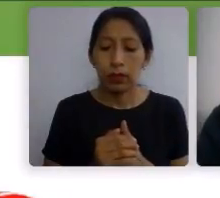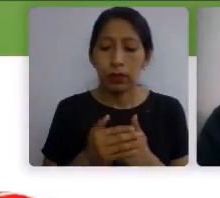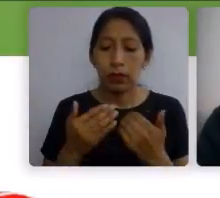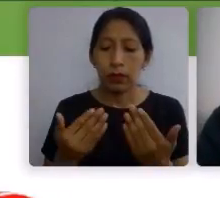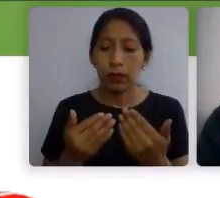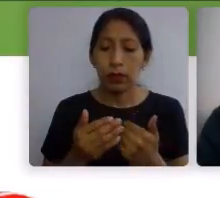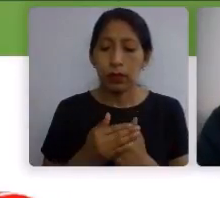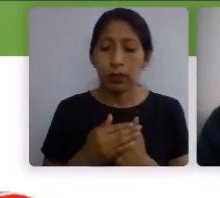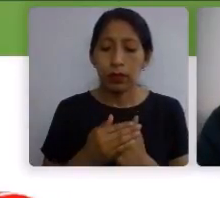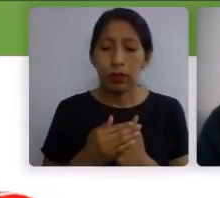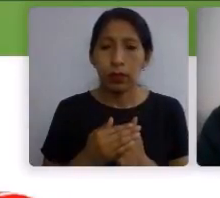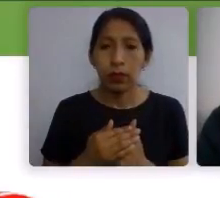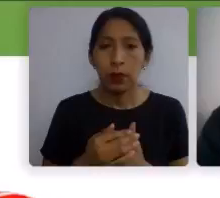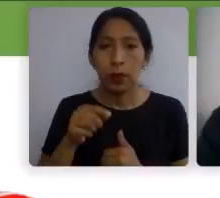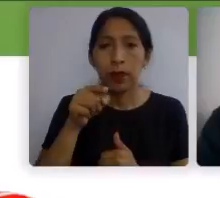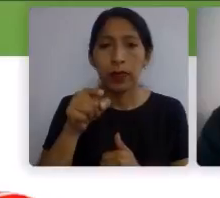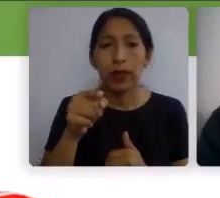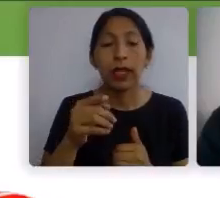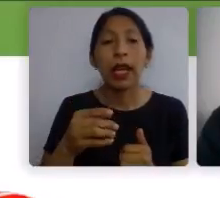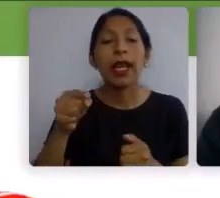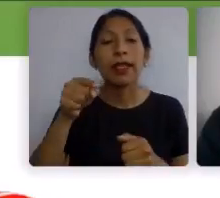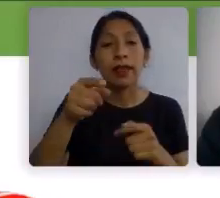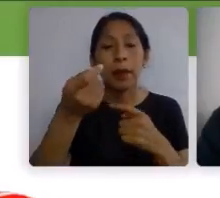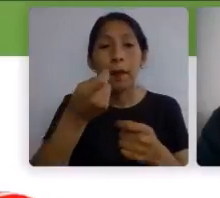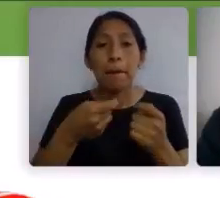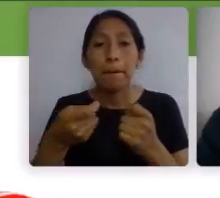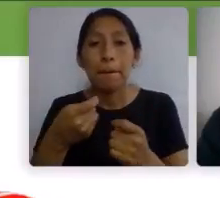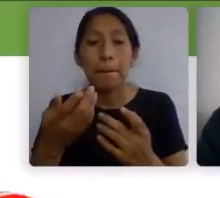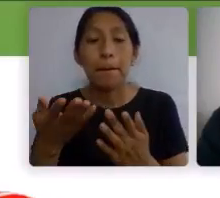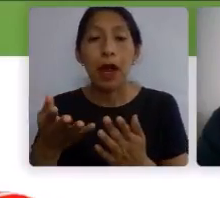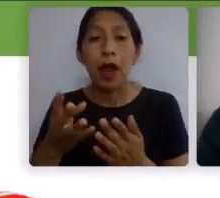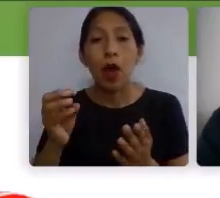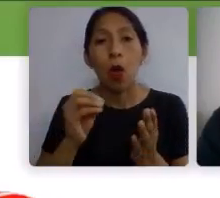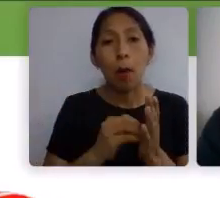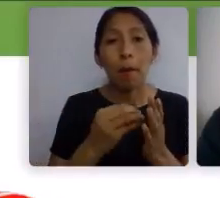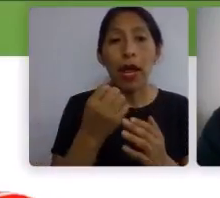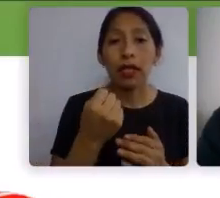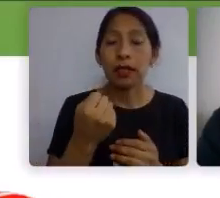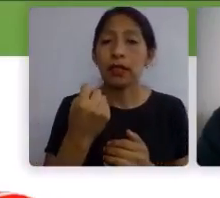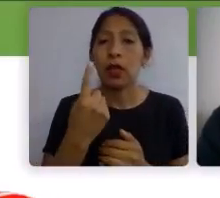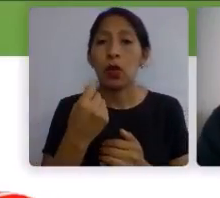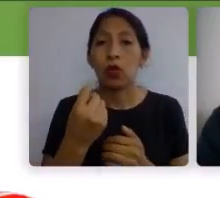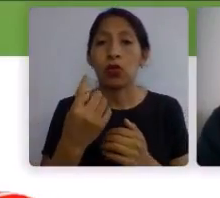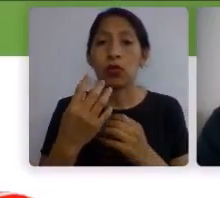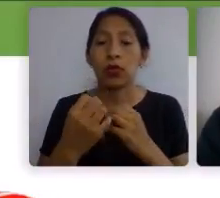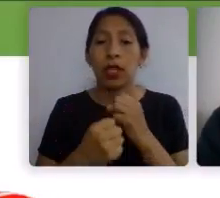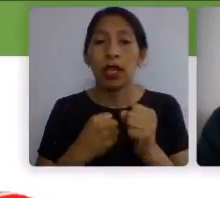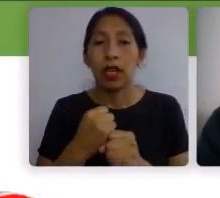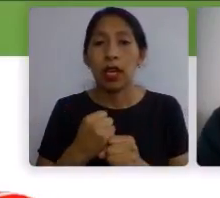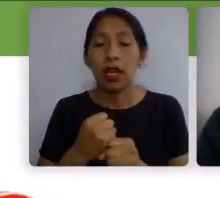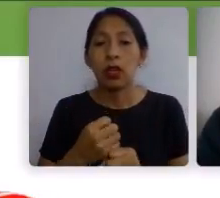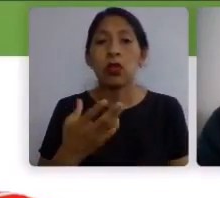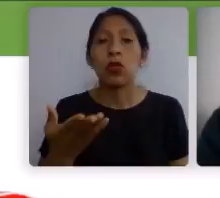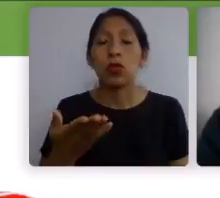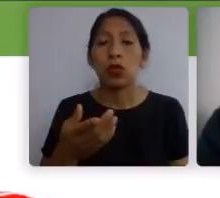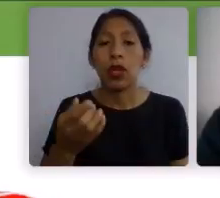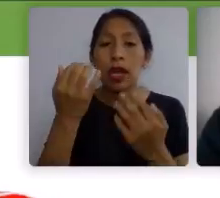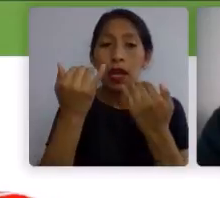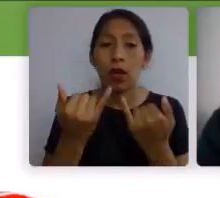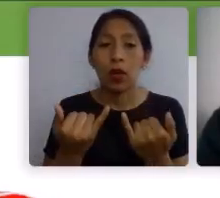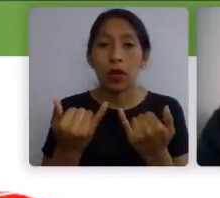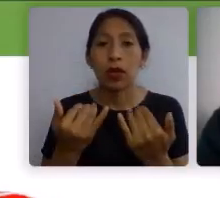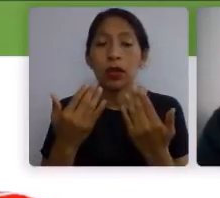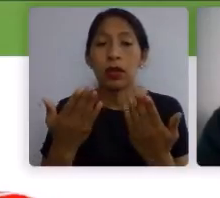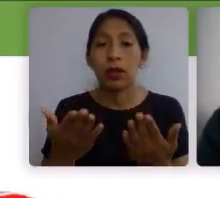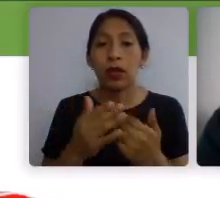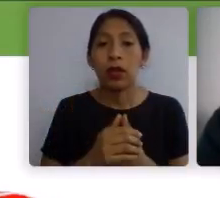Gisela es magíster en turismo y negocios hoteleros, con más de 11 años de experiencia en la industria turística. Actualmente desempeña la función